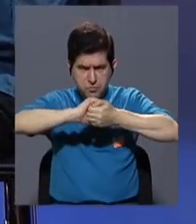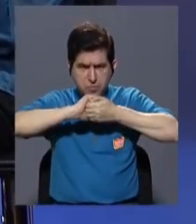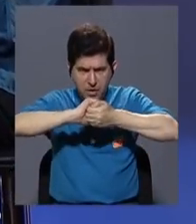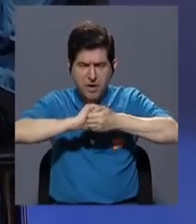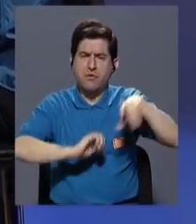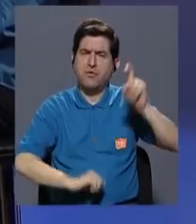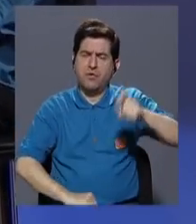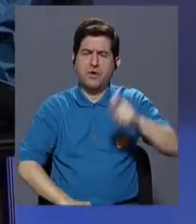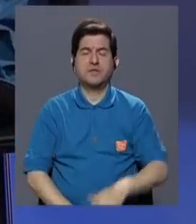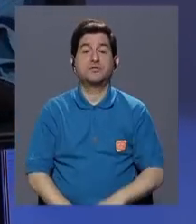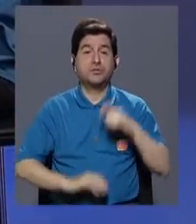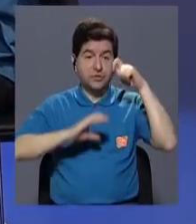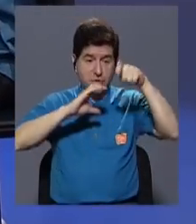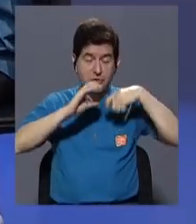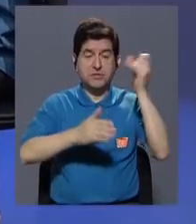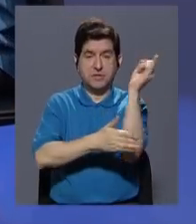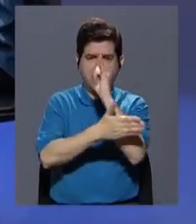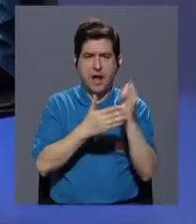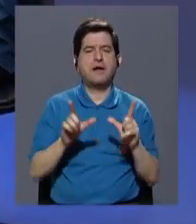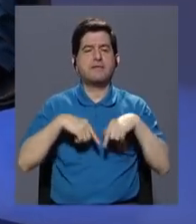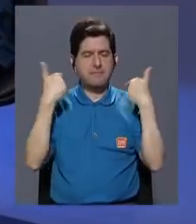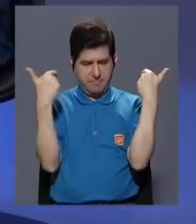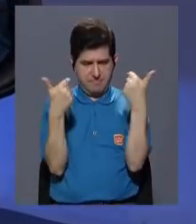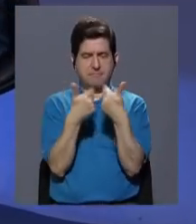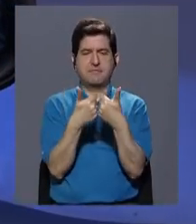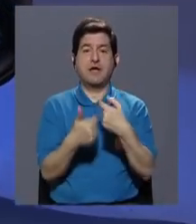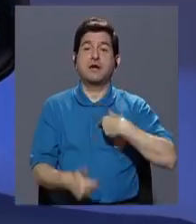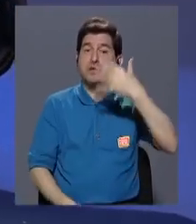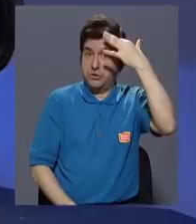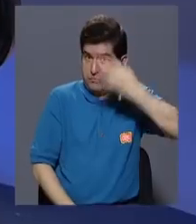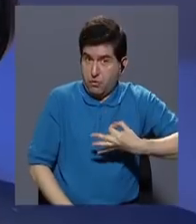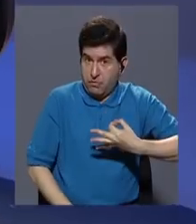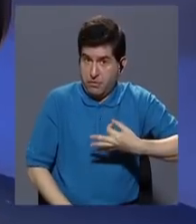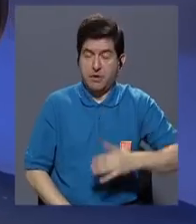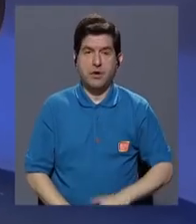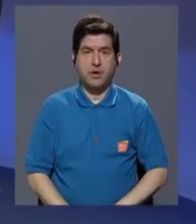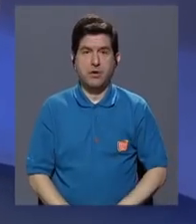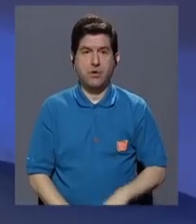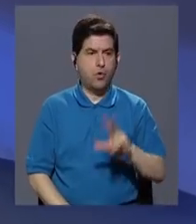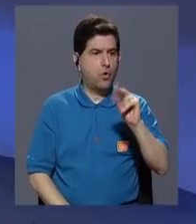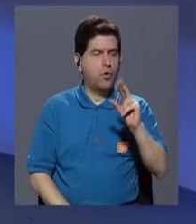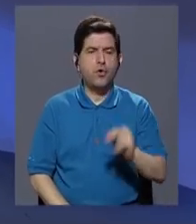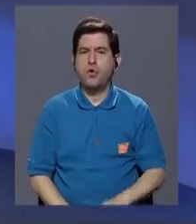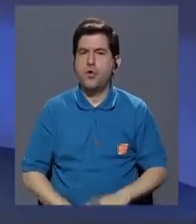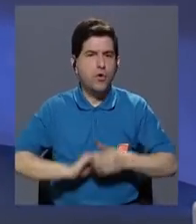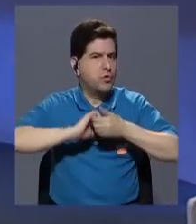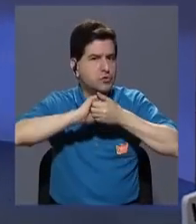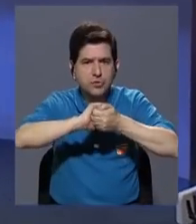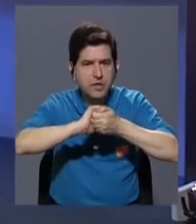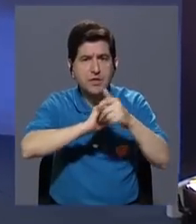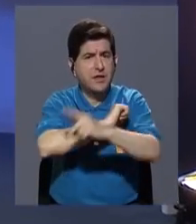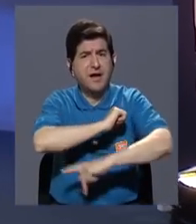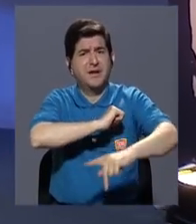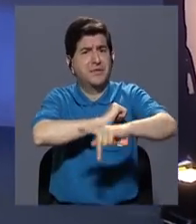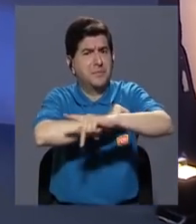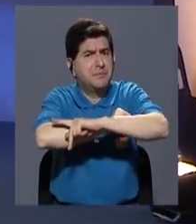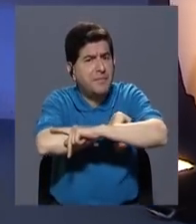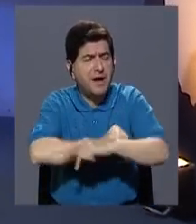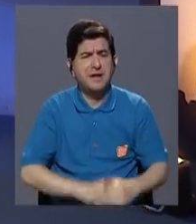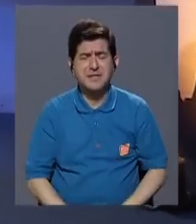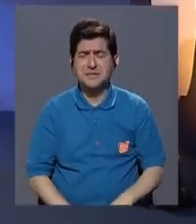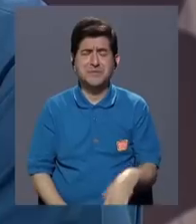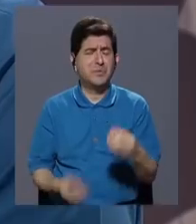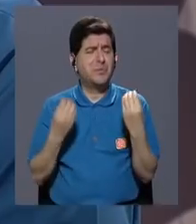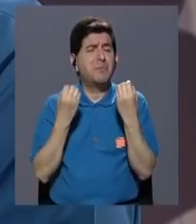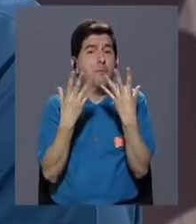den esa mano tan necesaria el cine es un arte colectivo es un arte que sí yo creo que no parte de lo solidario en países